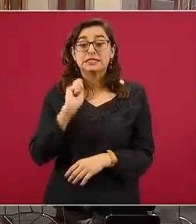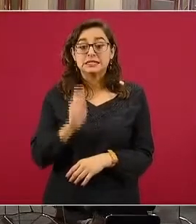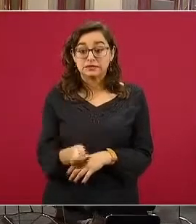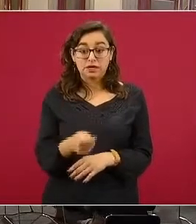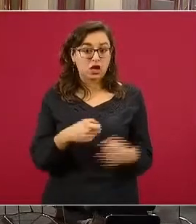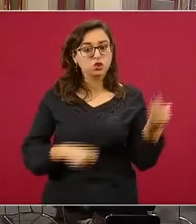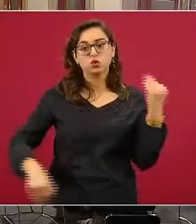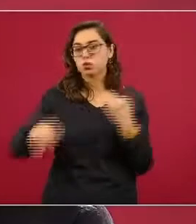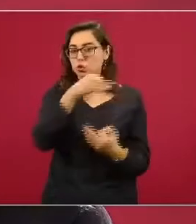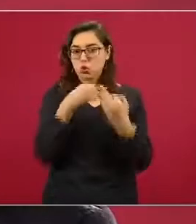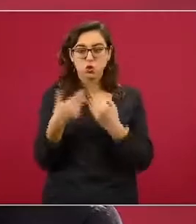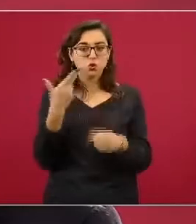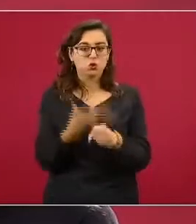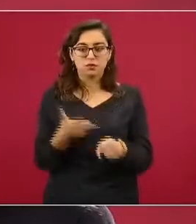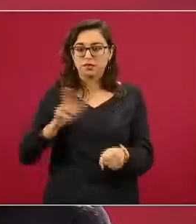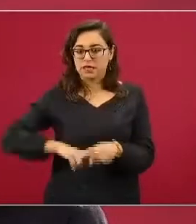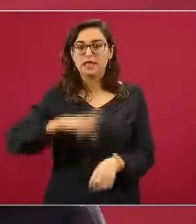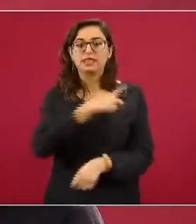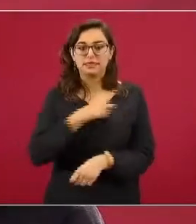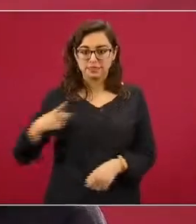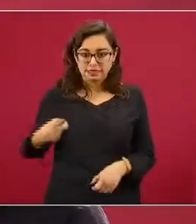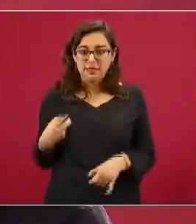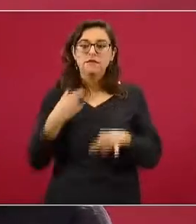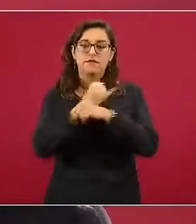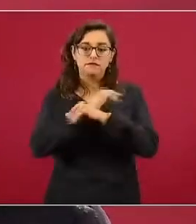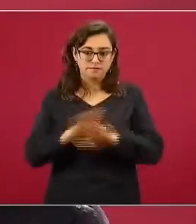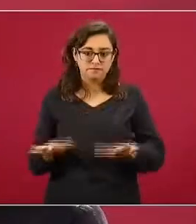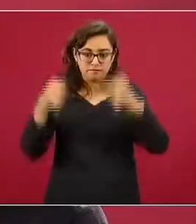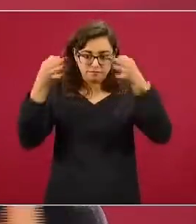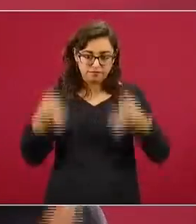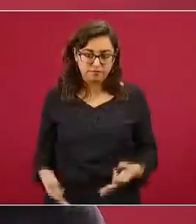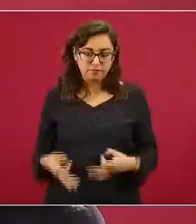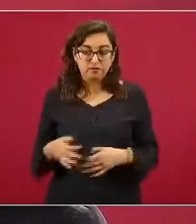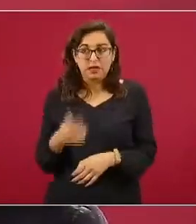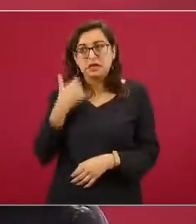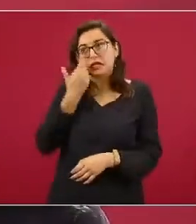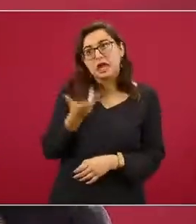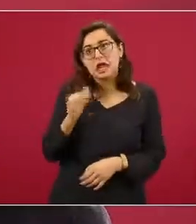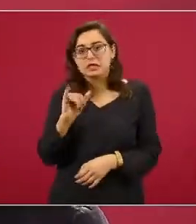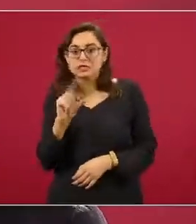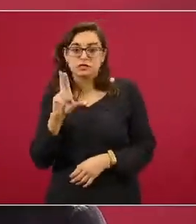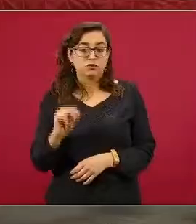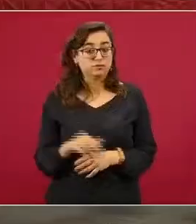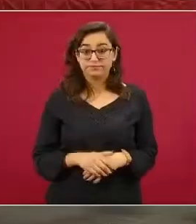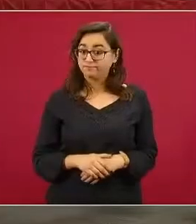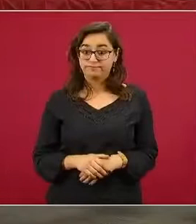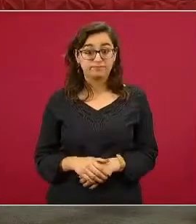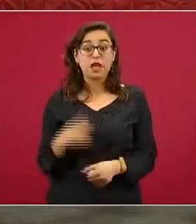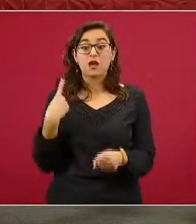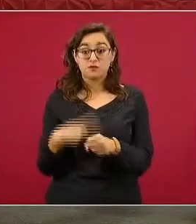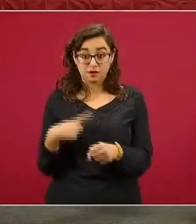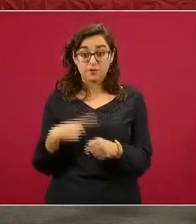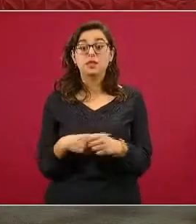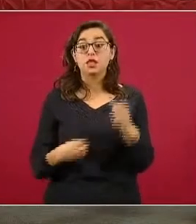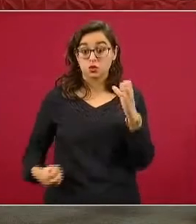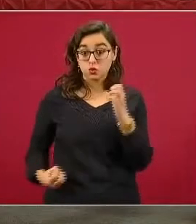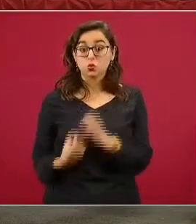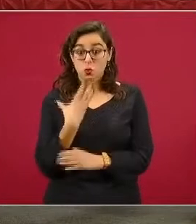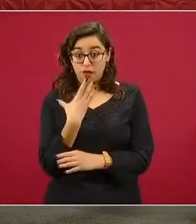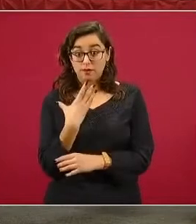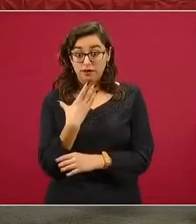salud tiene que hacerlo, no es opcional, tiene que hacerlo. Una enfermedad emergente nueva, como es